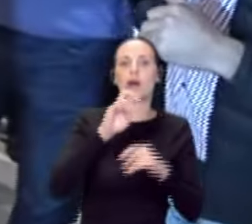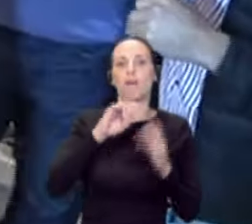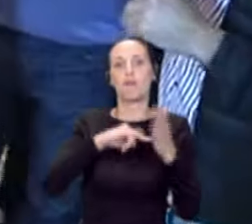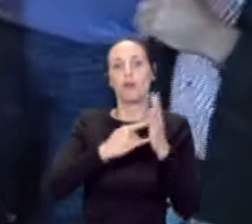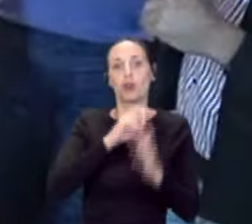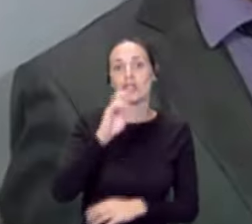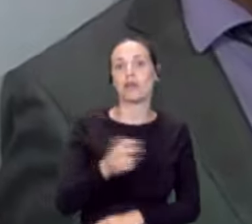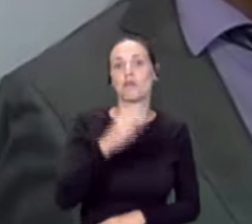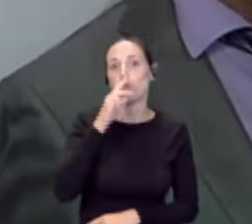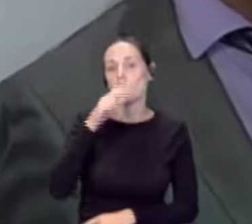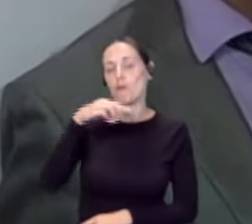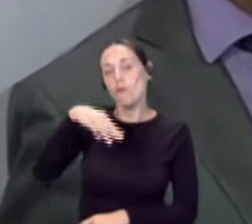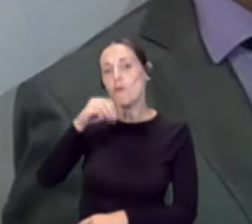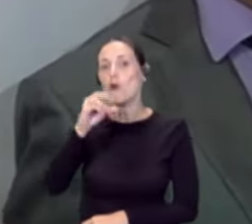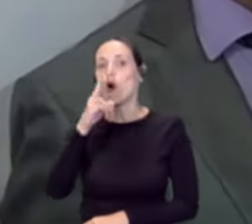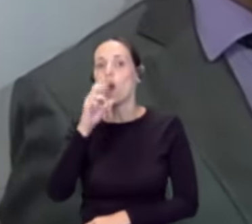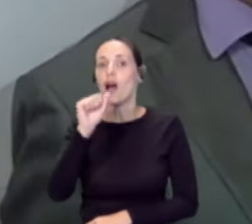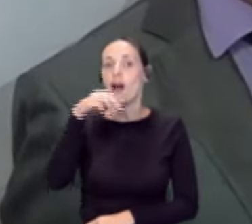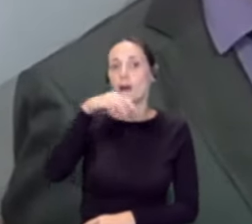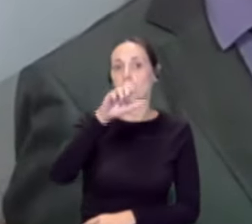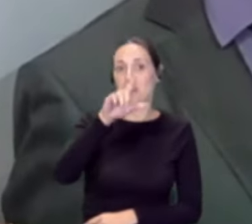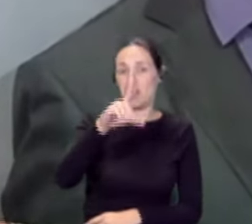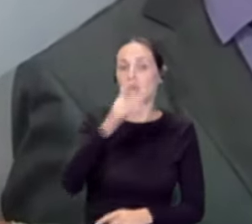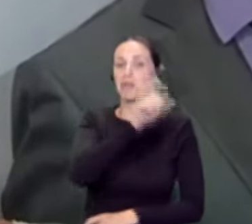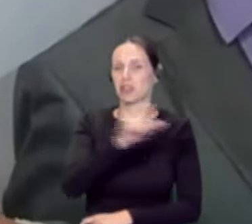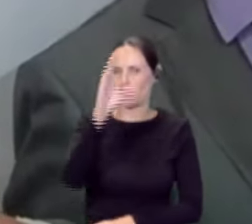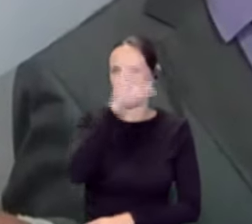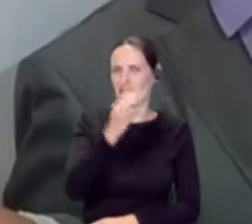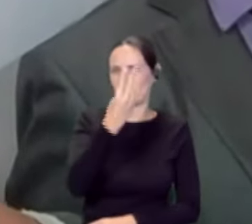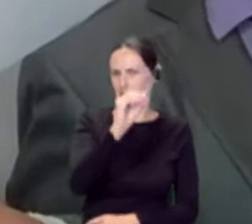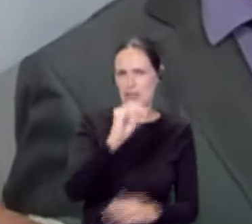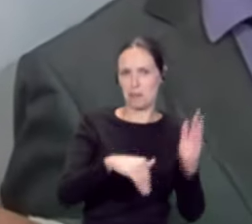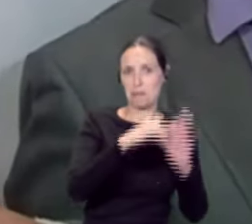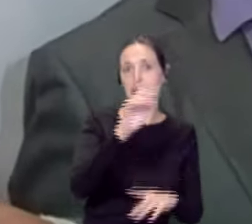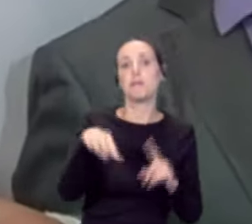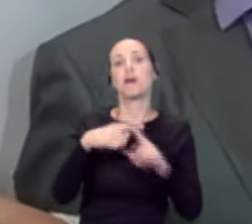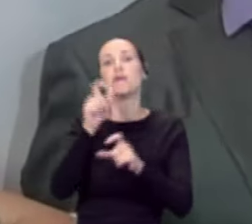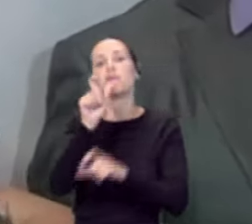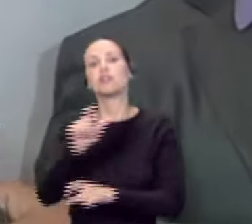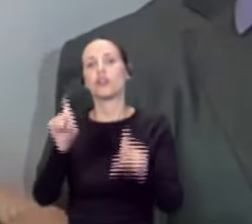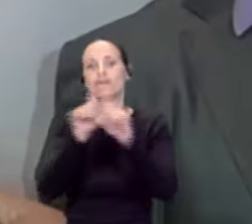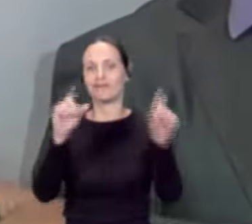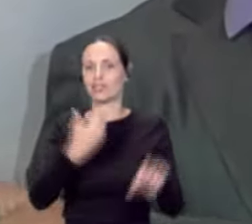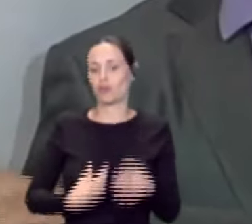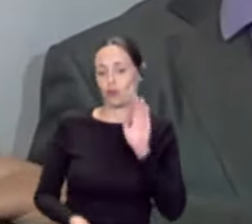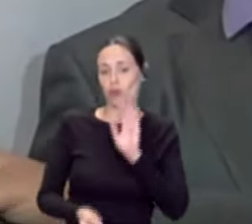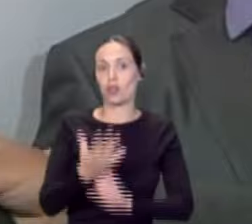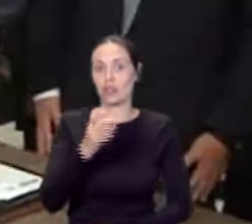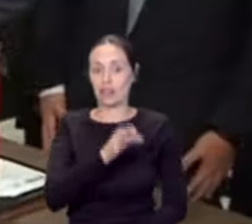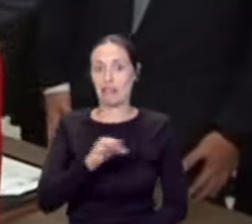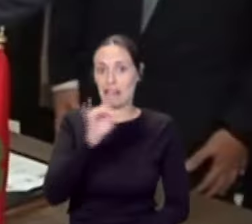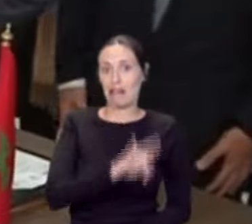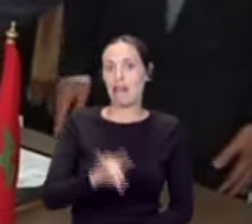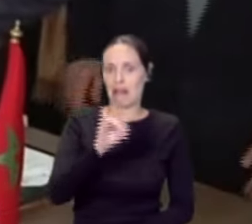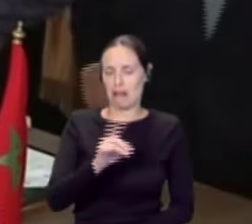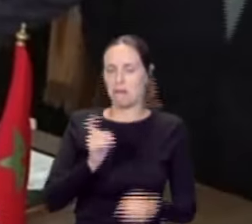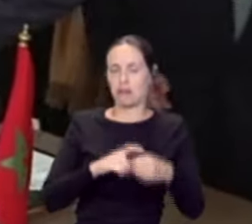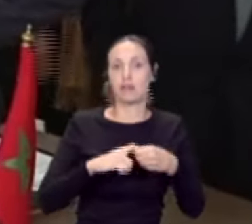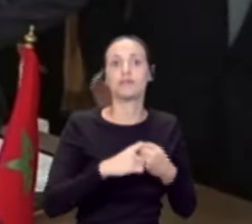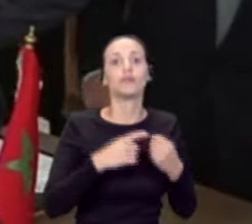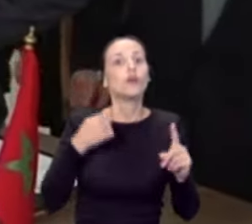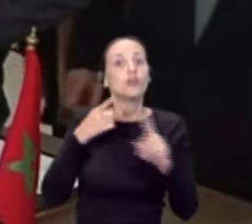una delegación conformada por más de 30 científicos y emprendedores de las islas, y se pretende forjar nuevos acuerdos de colaboración con centros